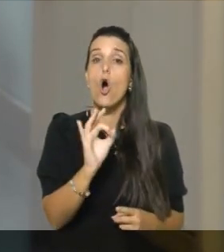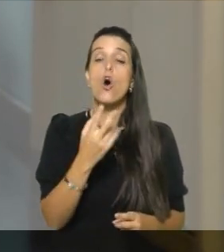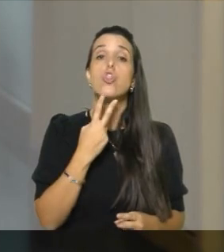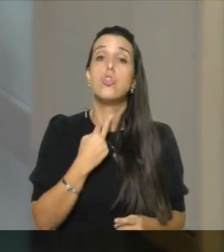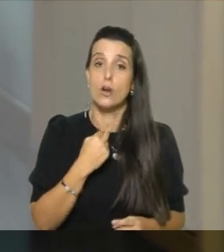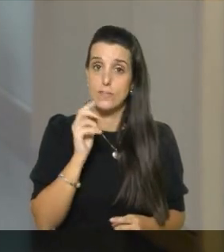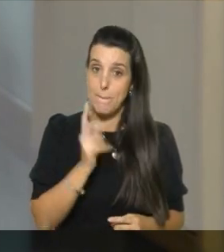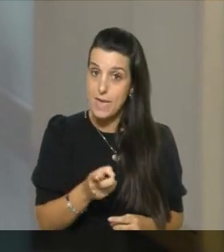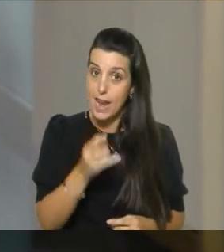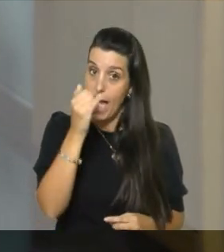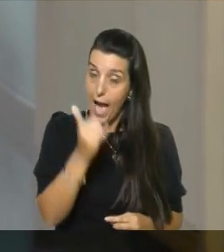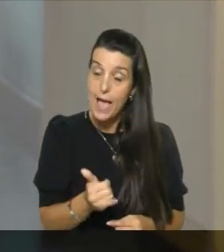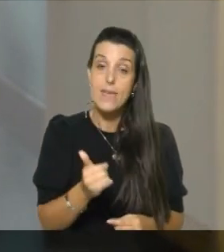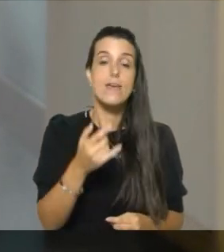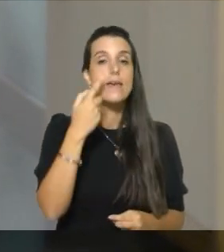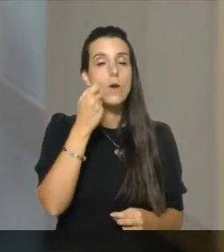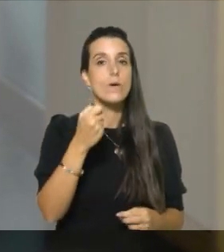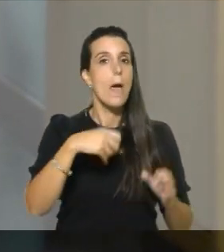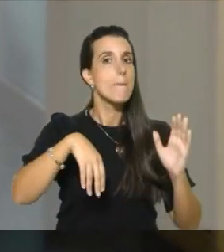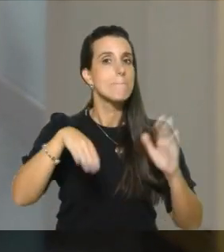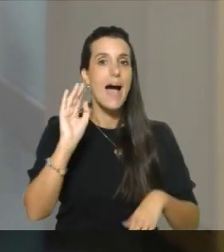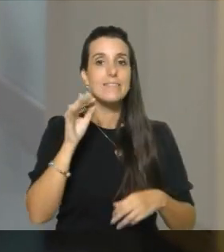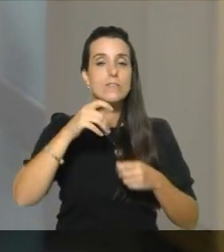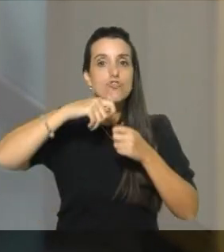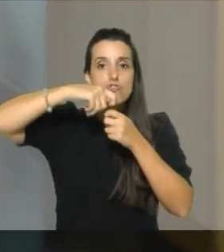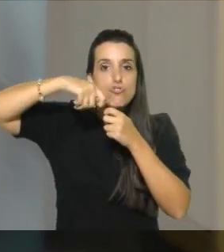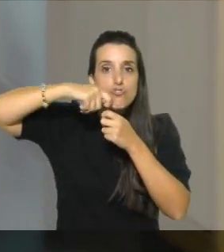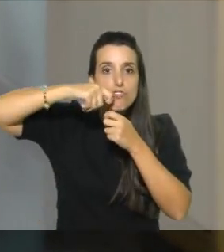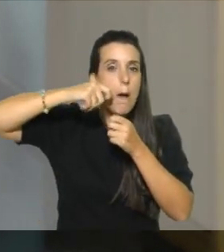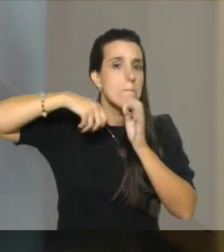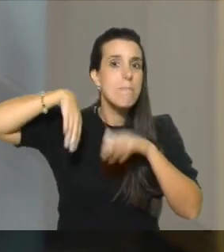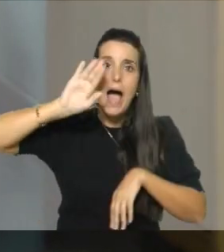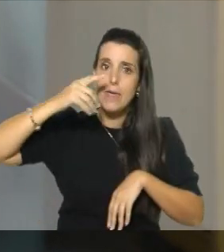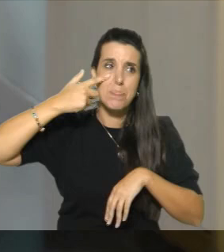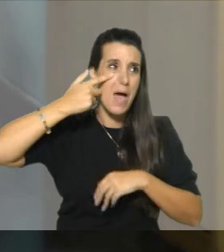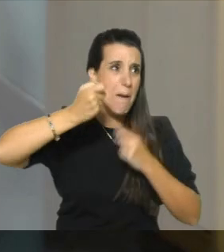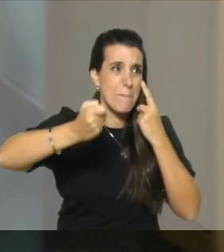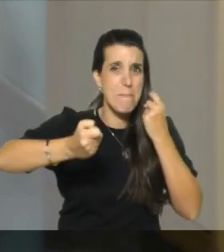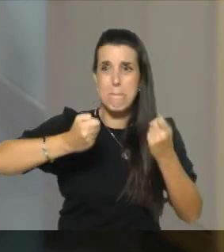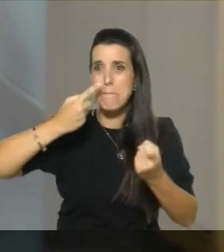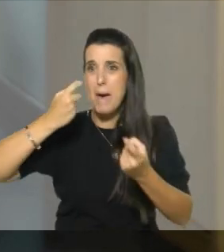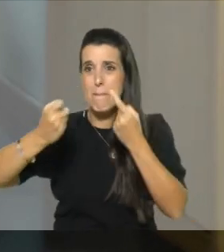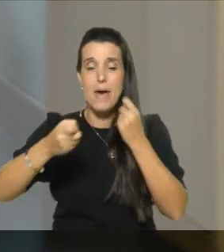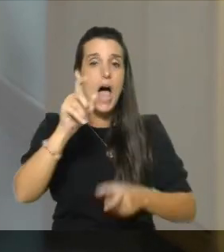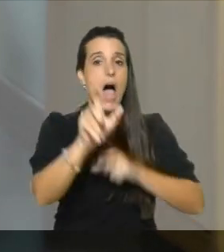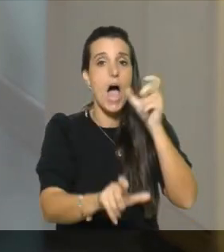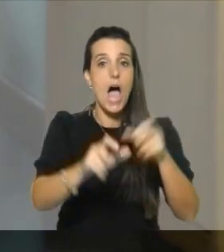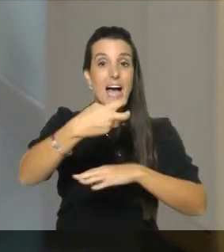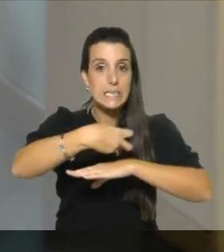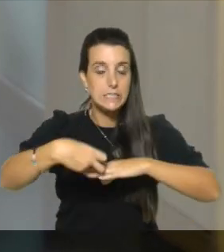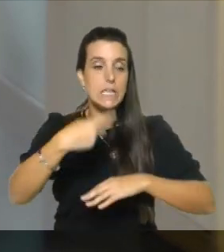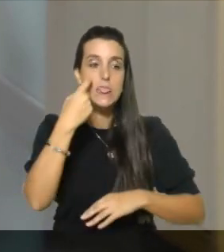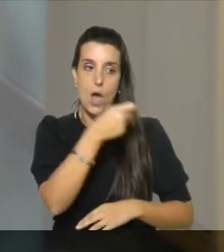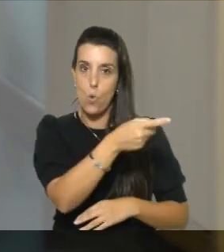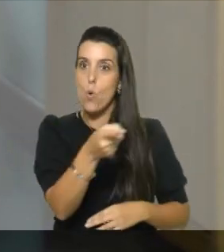eh se registra un mayor consumo de pasta base con el correr del tiempo en en las personas situación de calle comúnmente